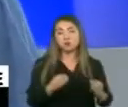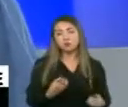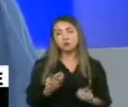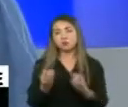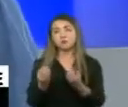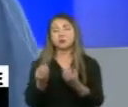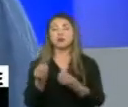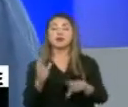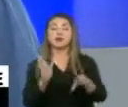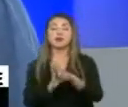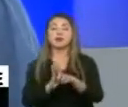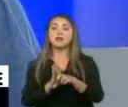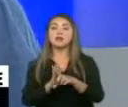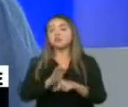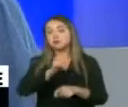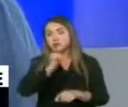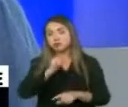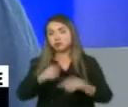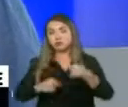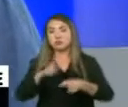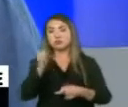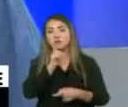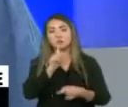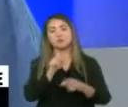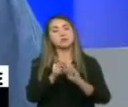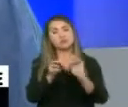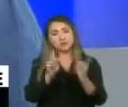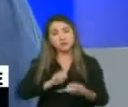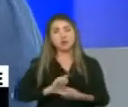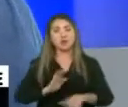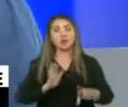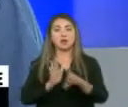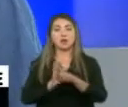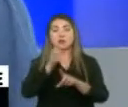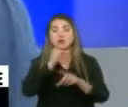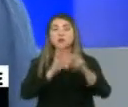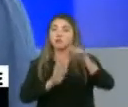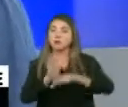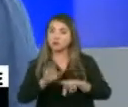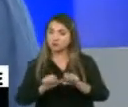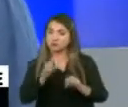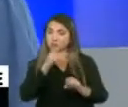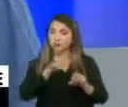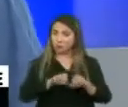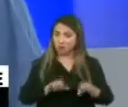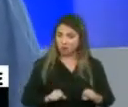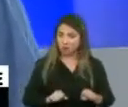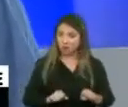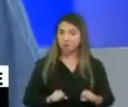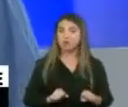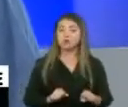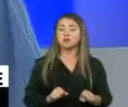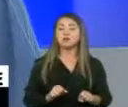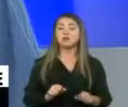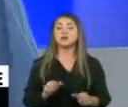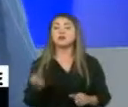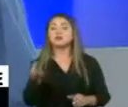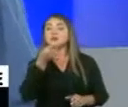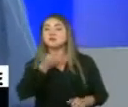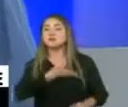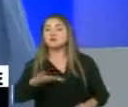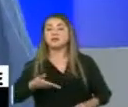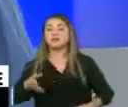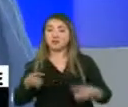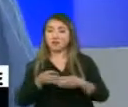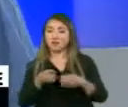ley reservada al cobre. Creo que no hay interés en modificar esta ley, creo que no hay un proyecto político, no hay un acuerdo en relación a este tema, y más allá de las declaraciones del presidente de la